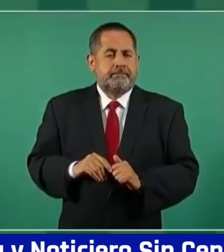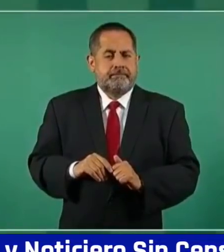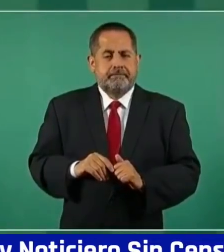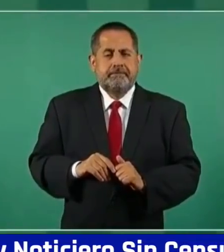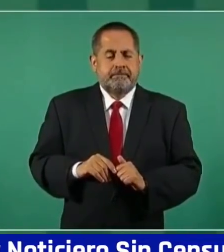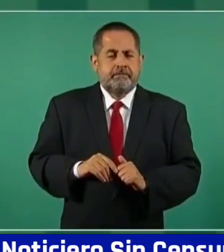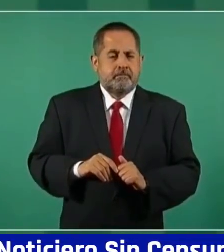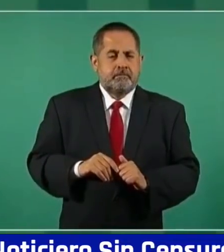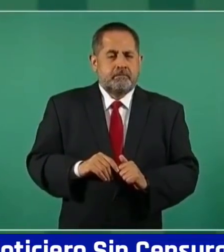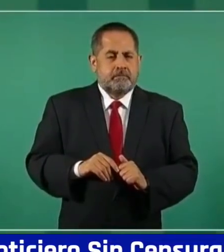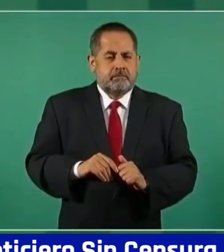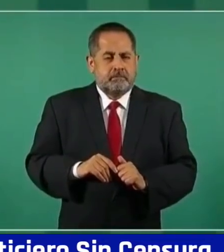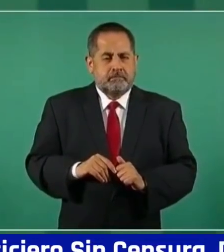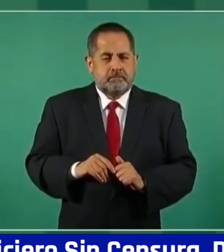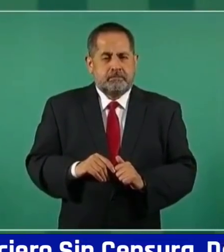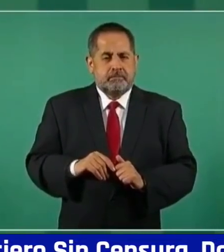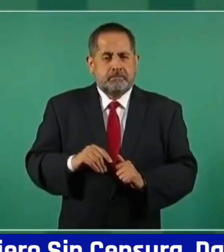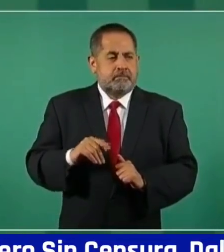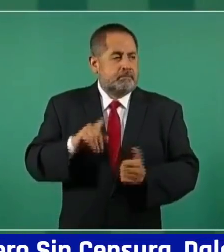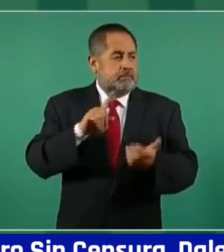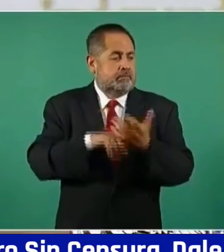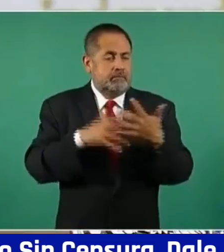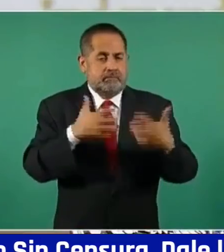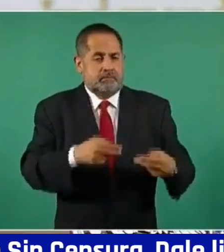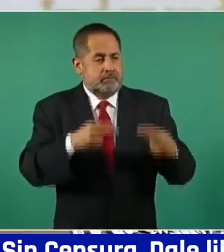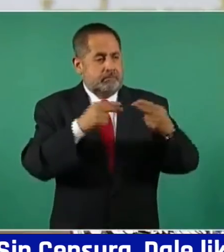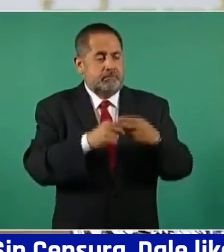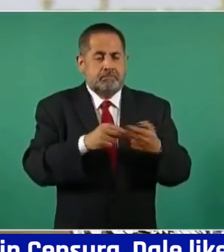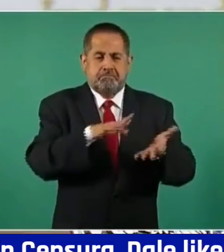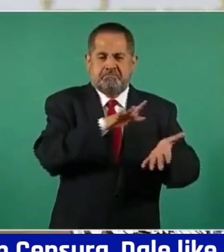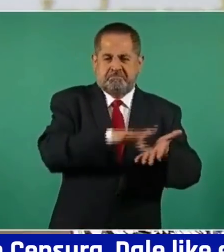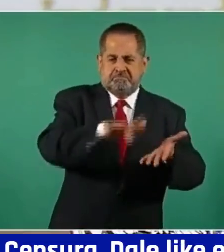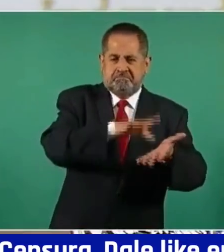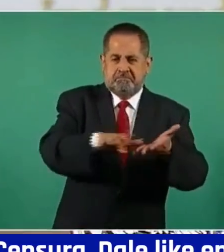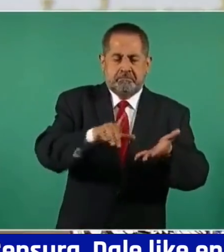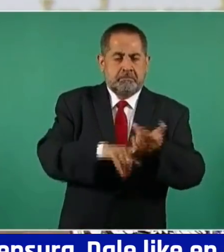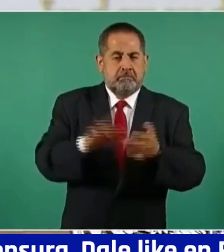que los grandes empresarios apoyan a Fox.